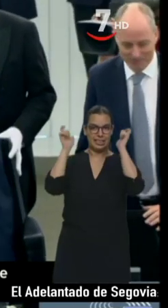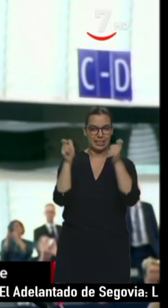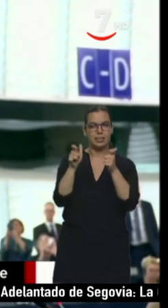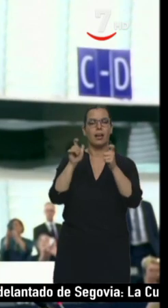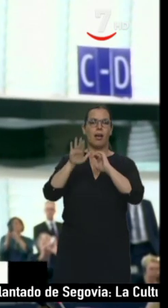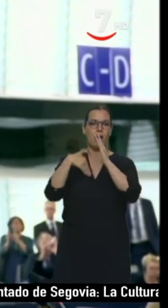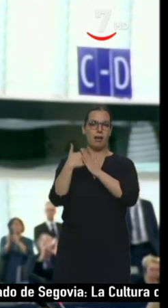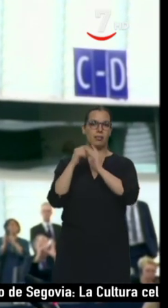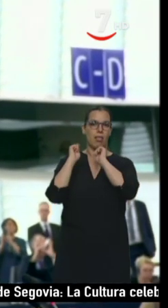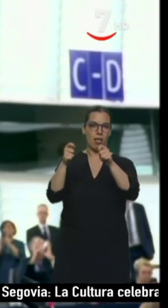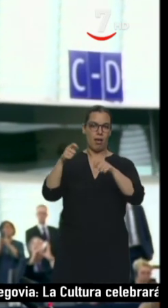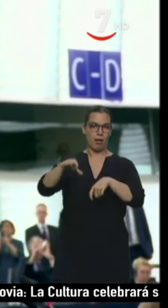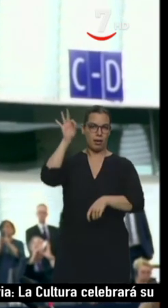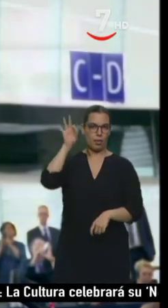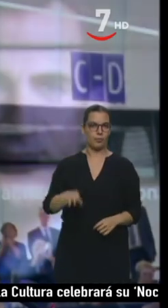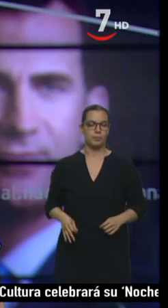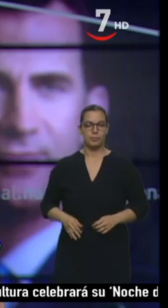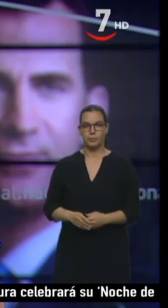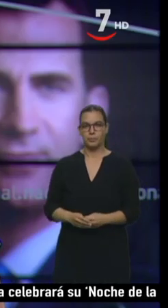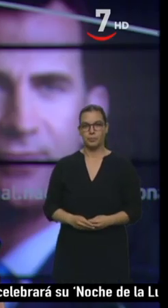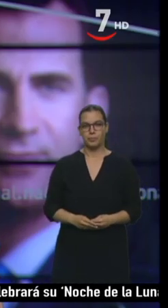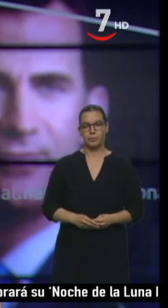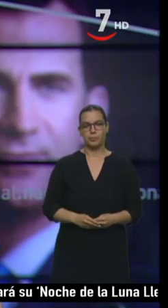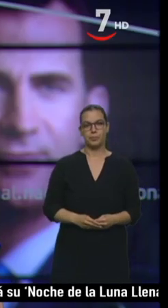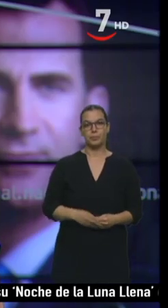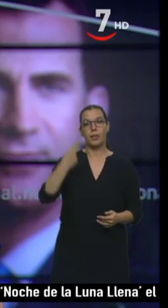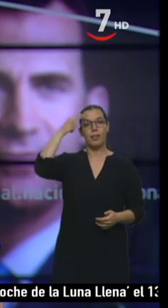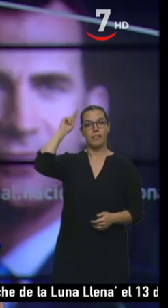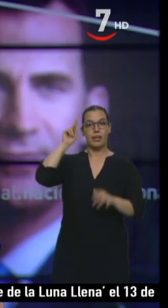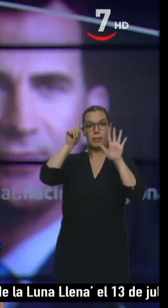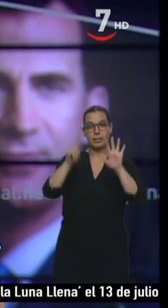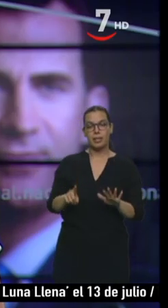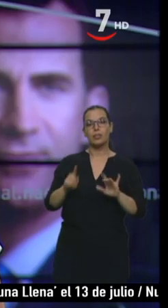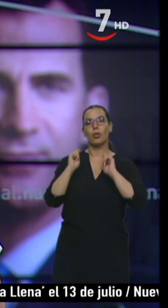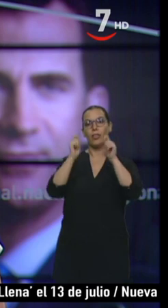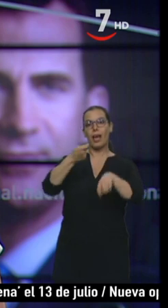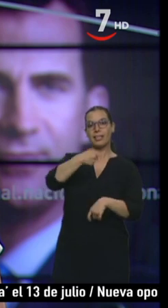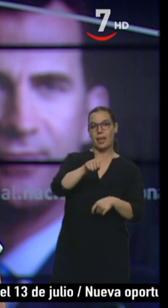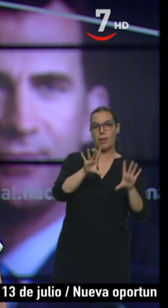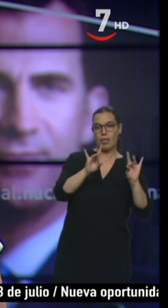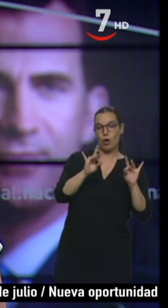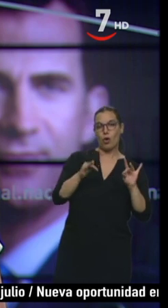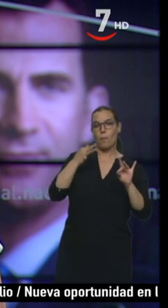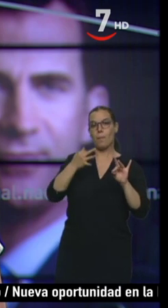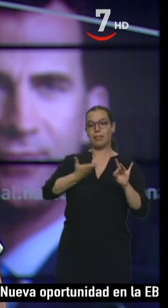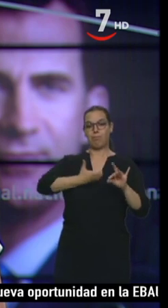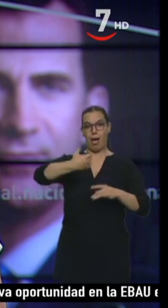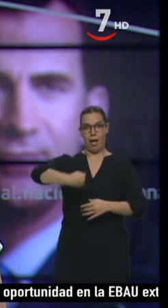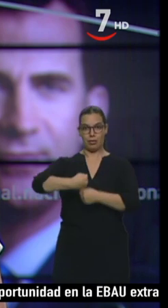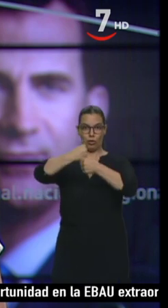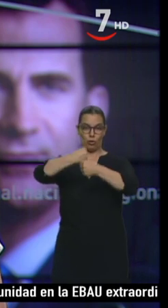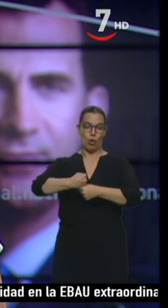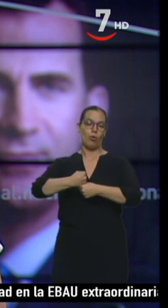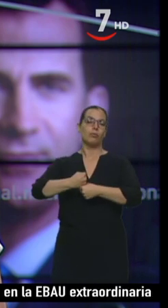elegido. A un legame diretto con i cittadini. Felipe VI ha recibido la llave de oro y el bastón de mando de la Federación Española